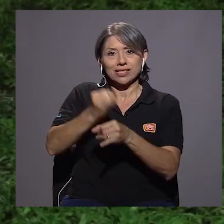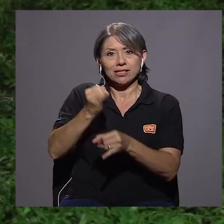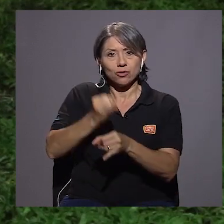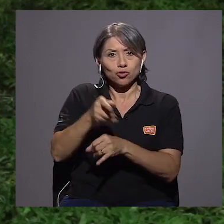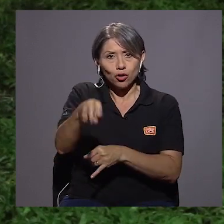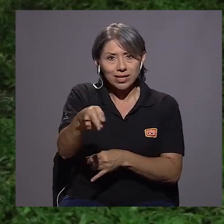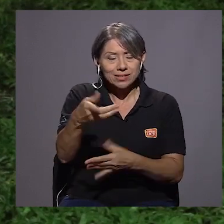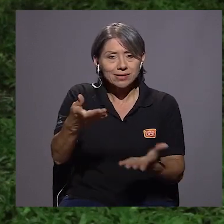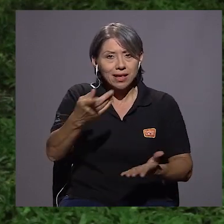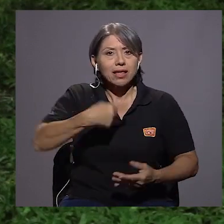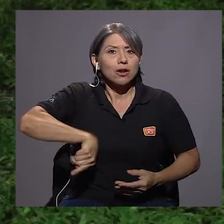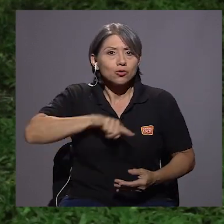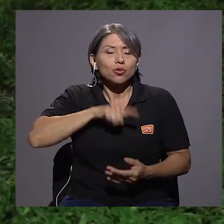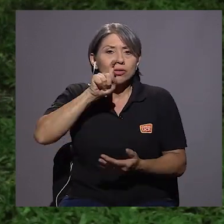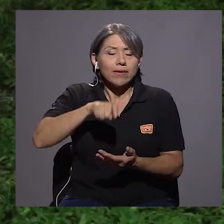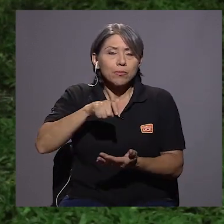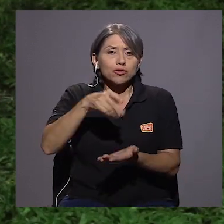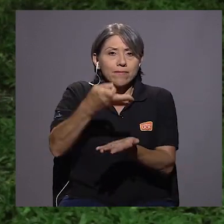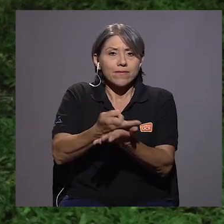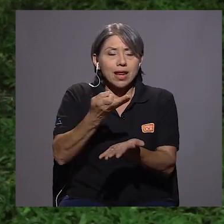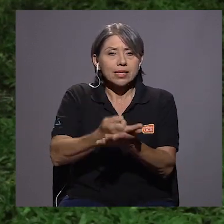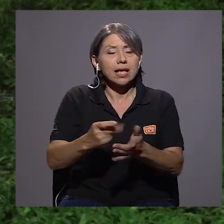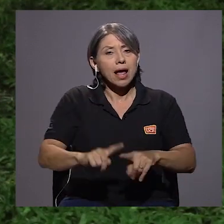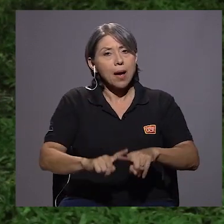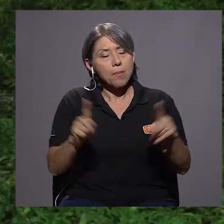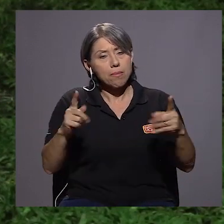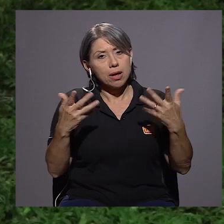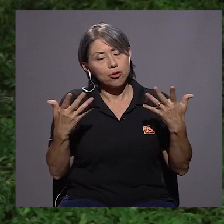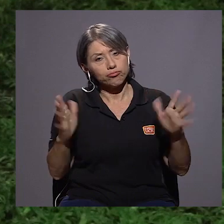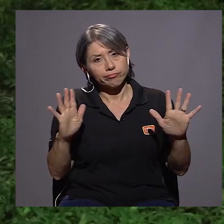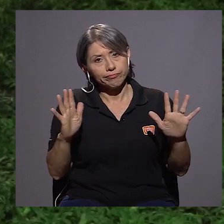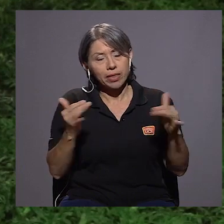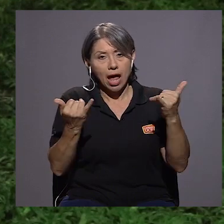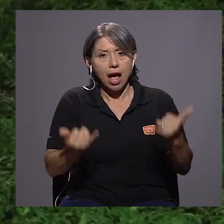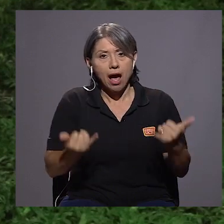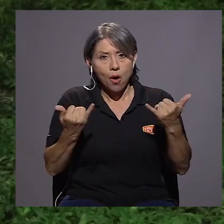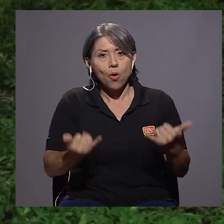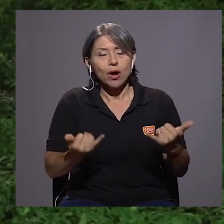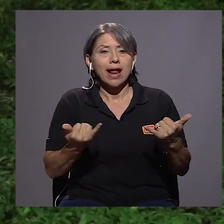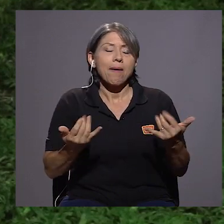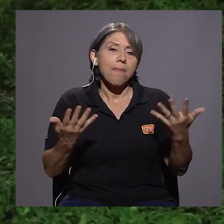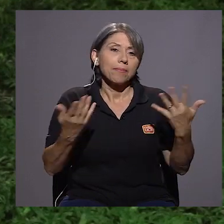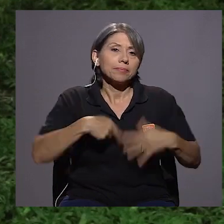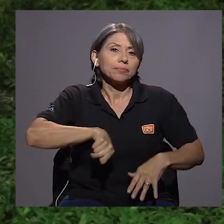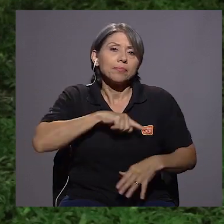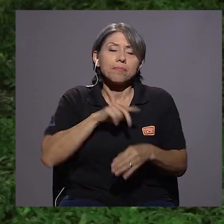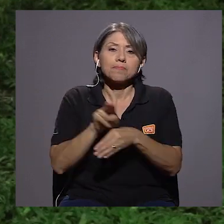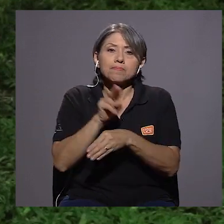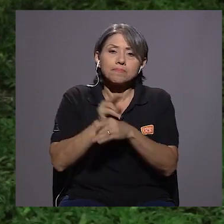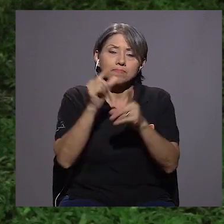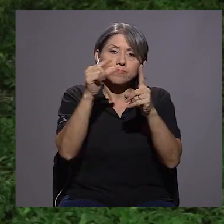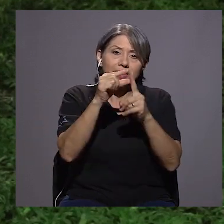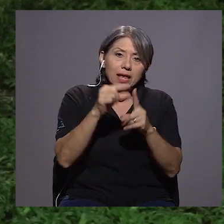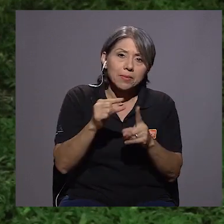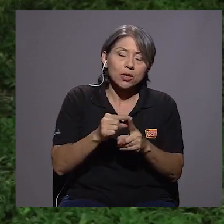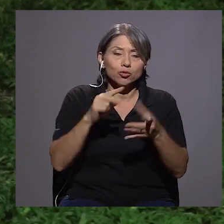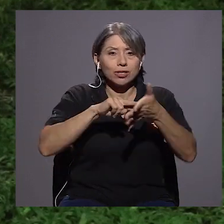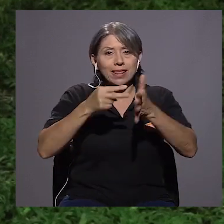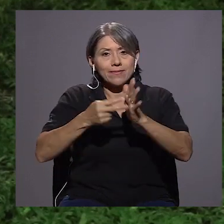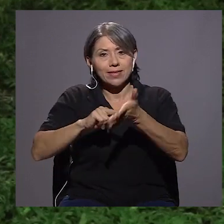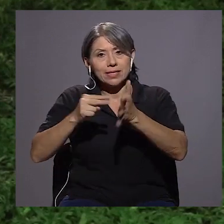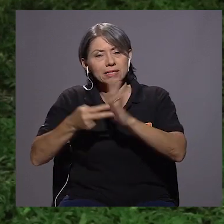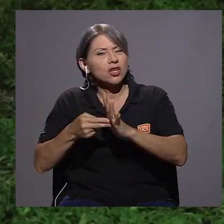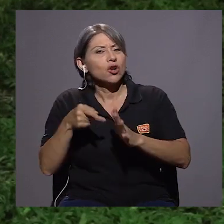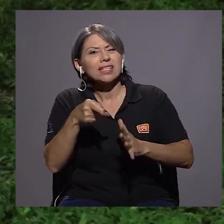otras instituciones, a las cuales claramente tenemos que financiar, pero bueno, estamos ahora, digamos, jugando con términos